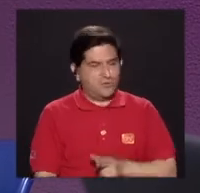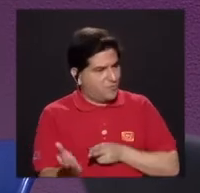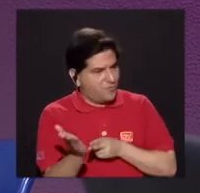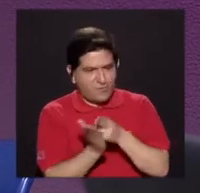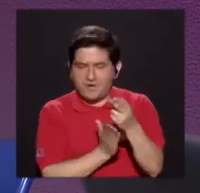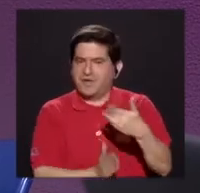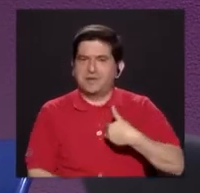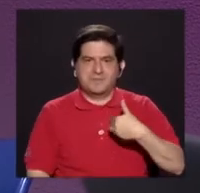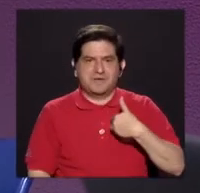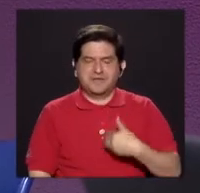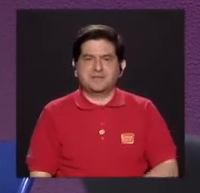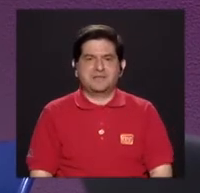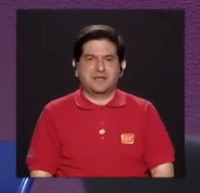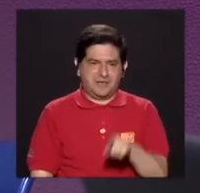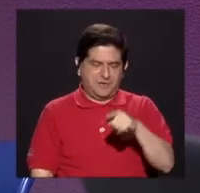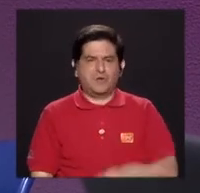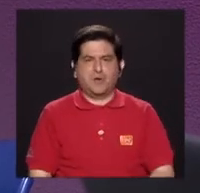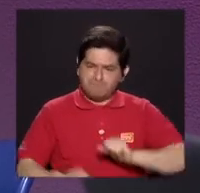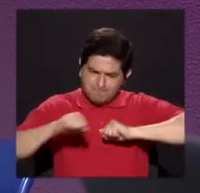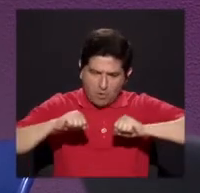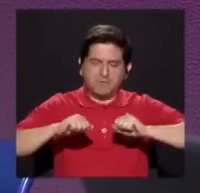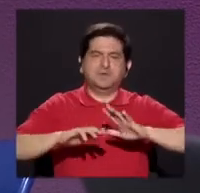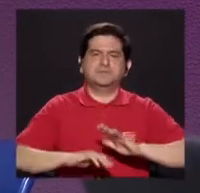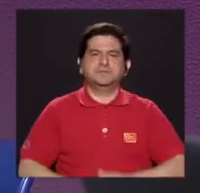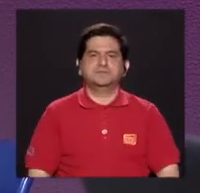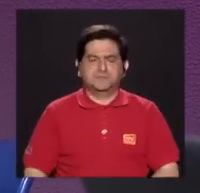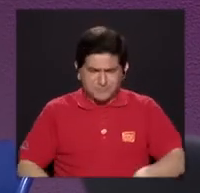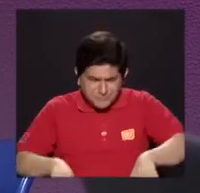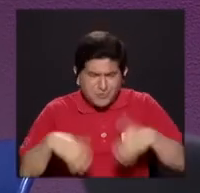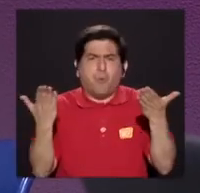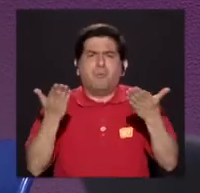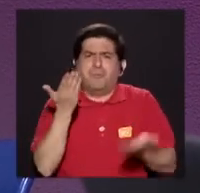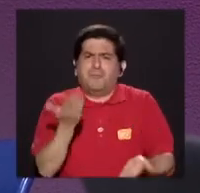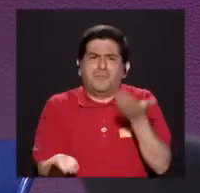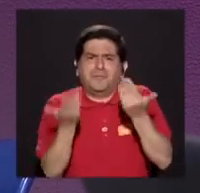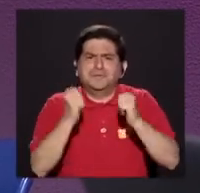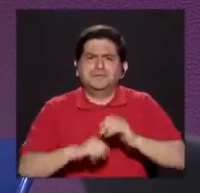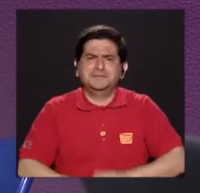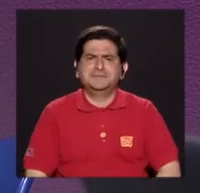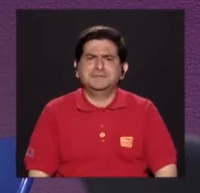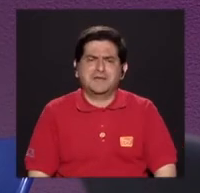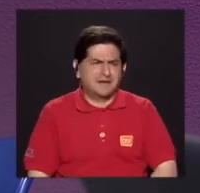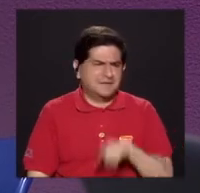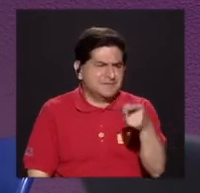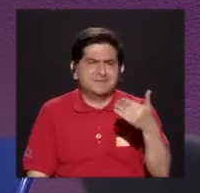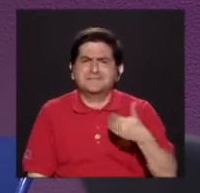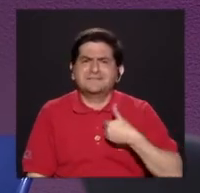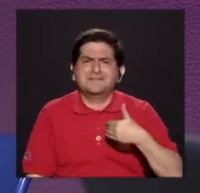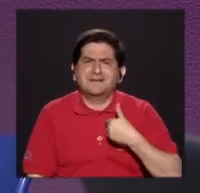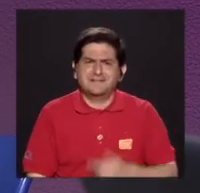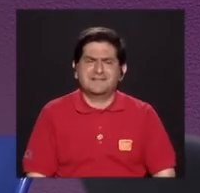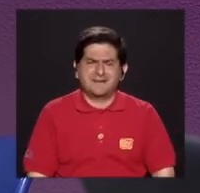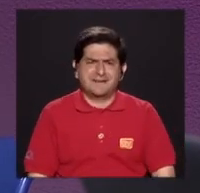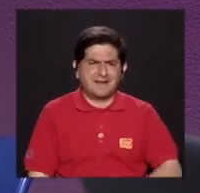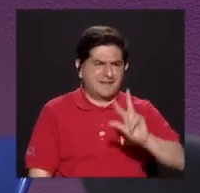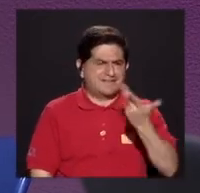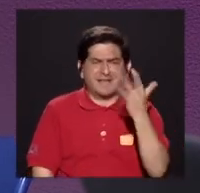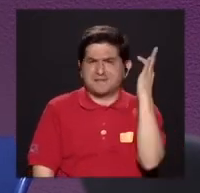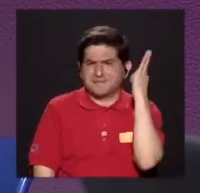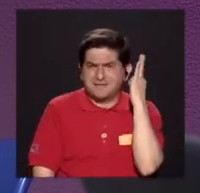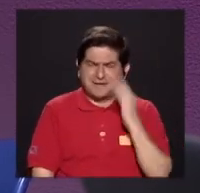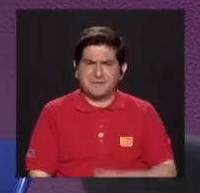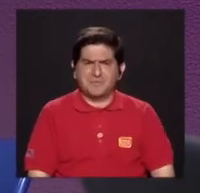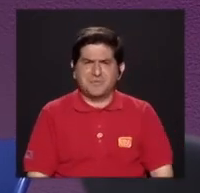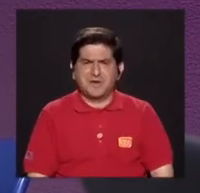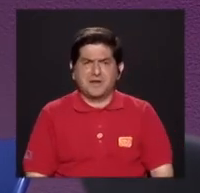honestamente tiene que pegarse un sacudón, o sea, ¿cómo es posible, digamos, que haya, digamos, que la tercera mujer